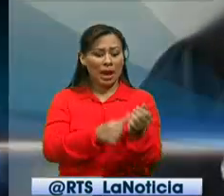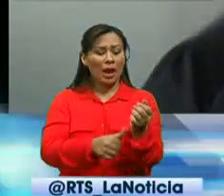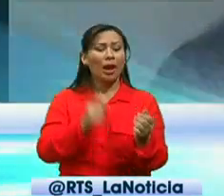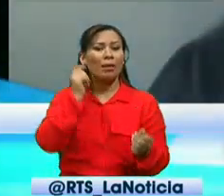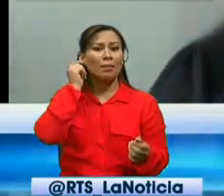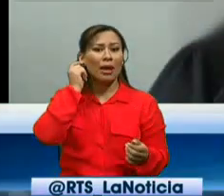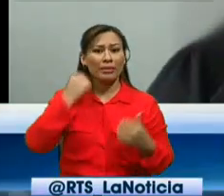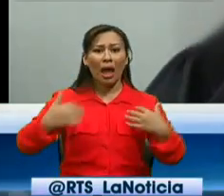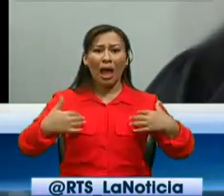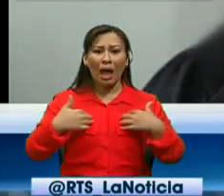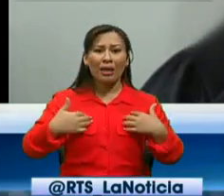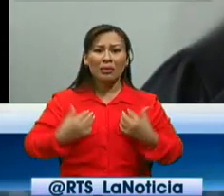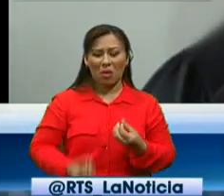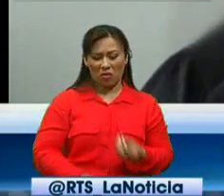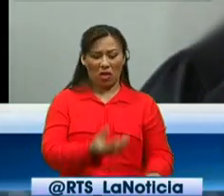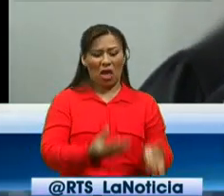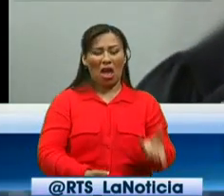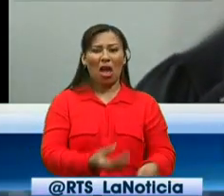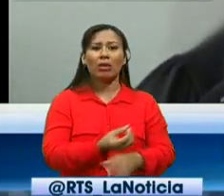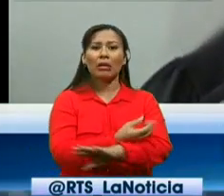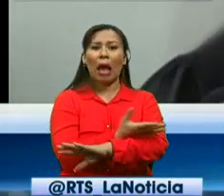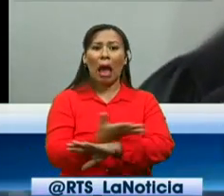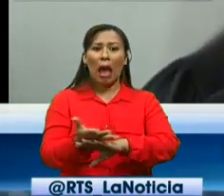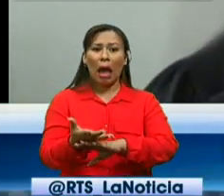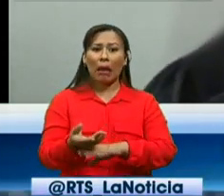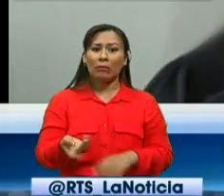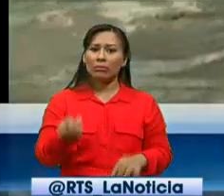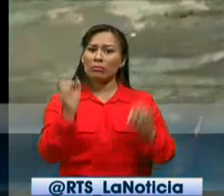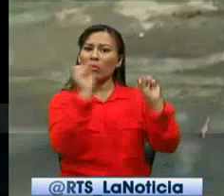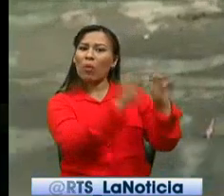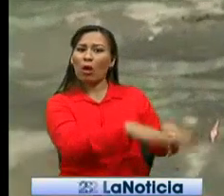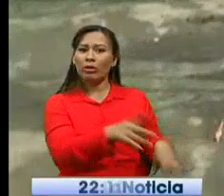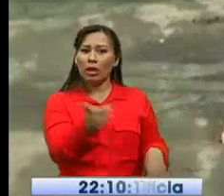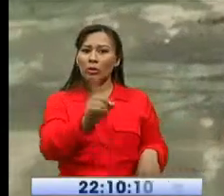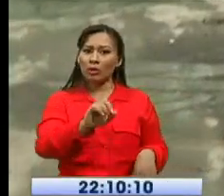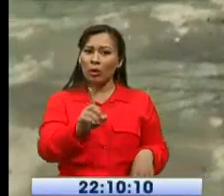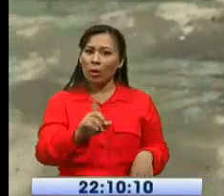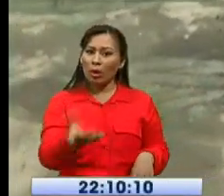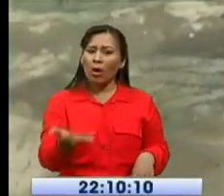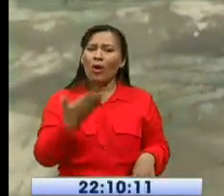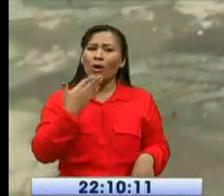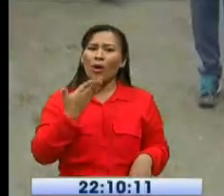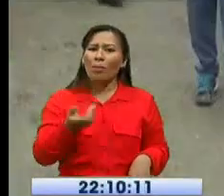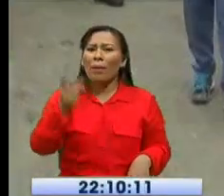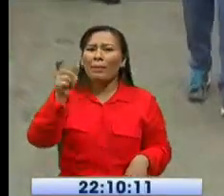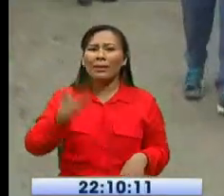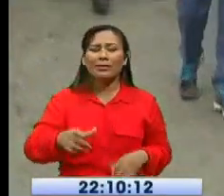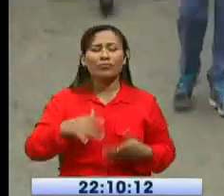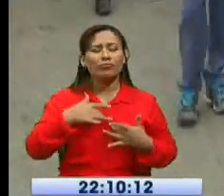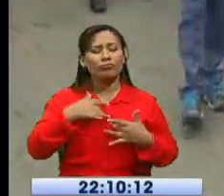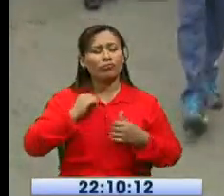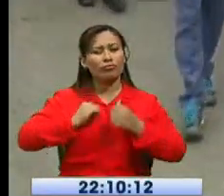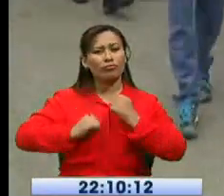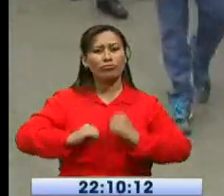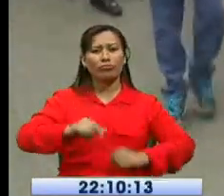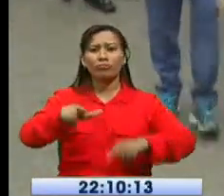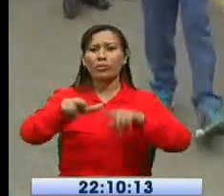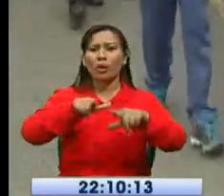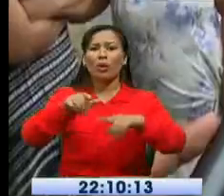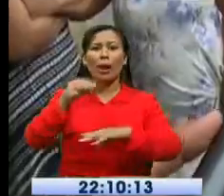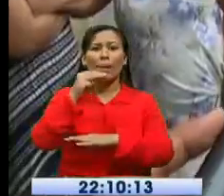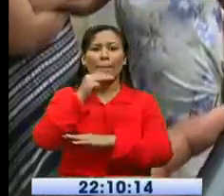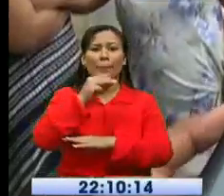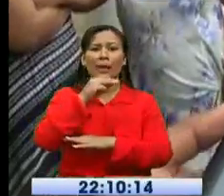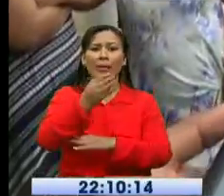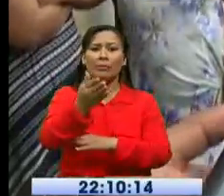matar así, llevarla a un monte y dejarla muerta ahí un monte. Sus cuerpos fueron trasladados hasta el Aromo, en la zona rural de Manta.